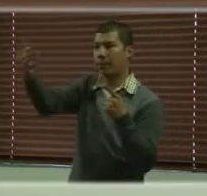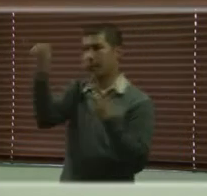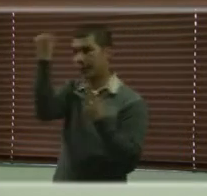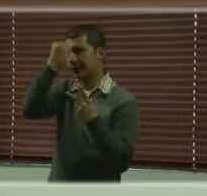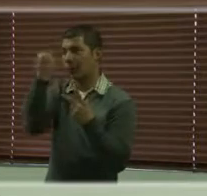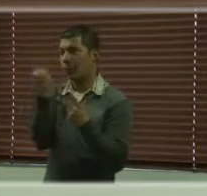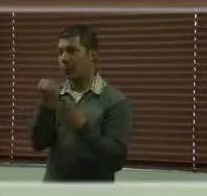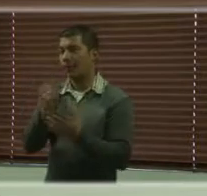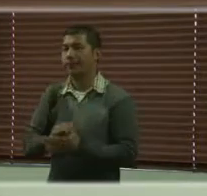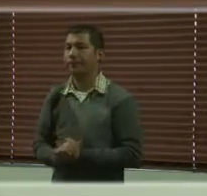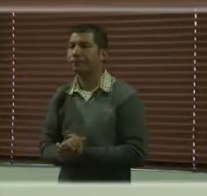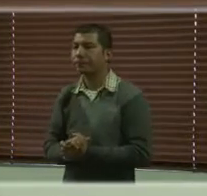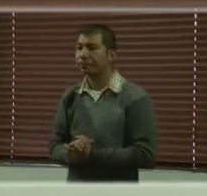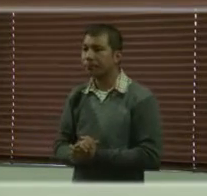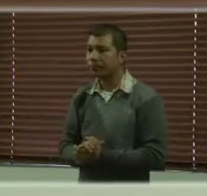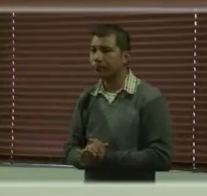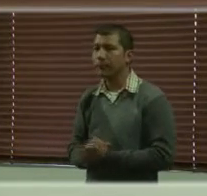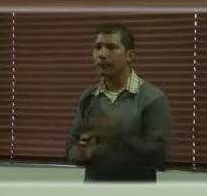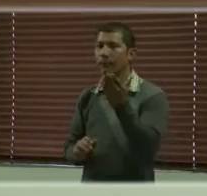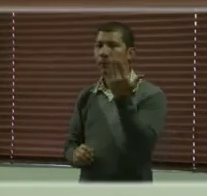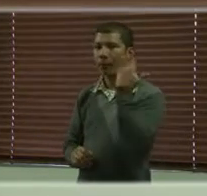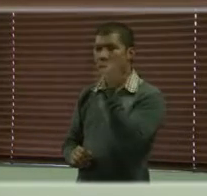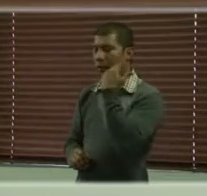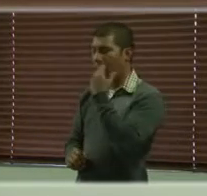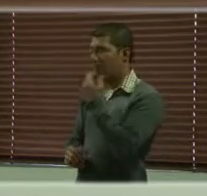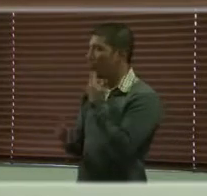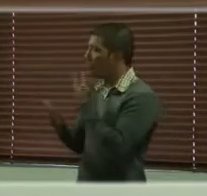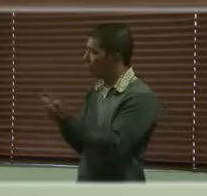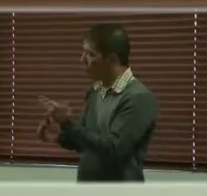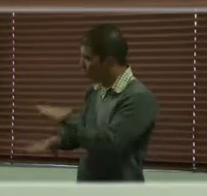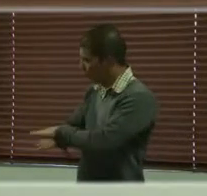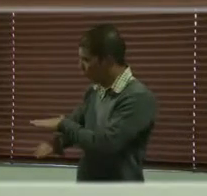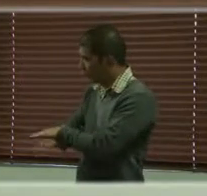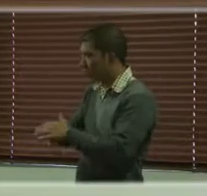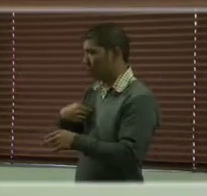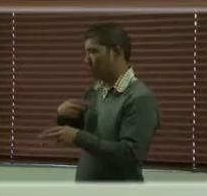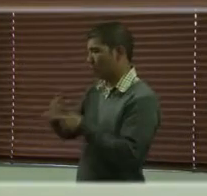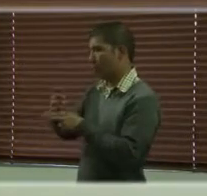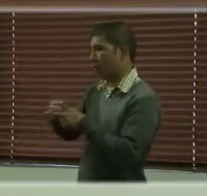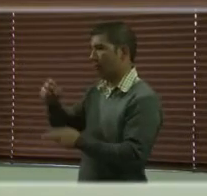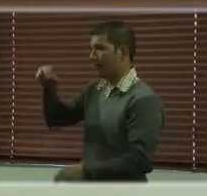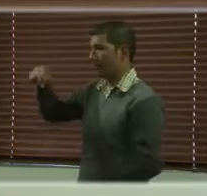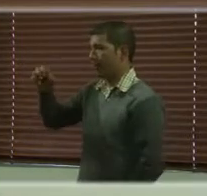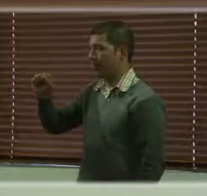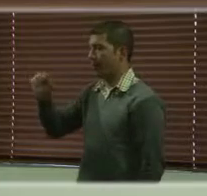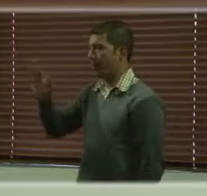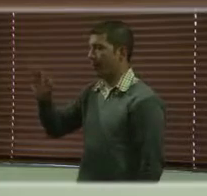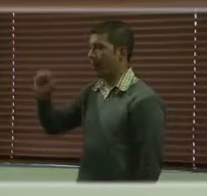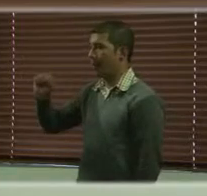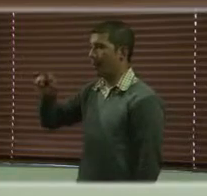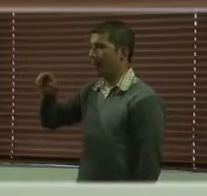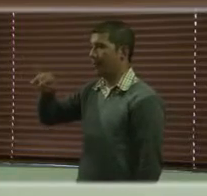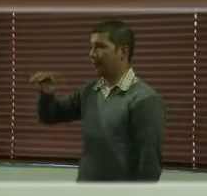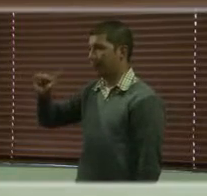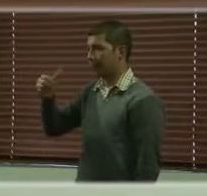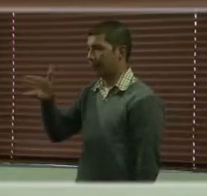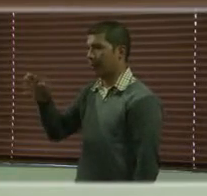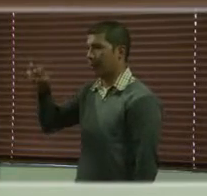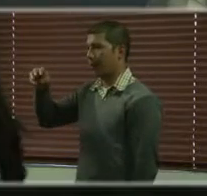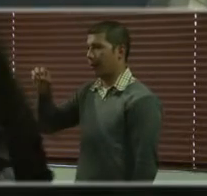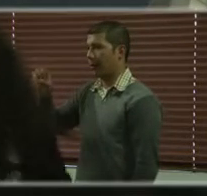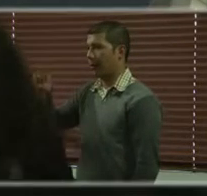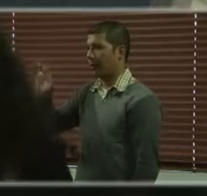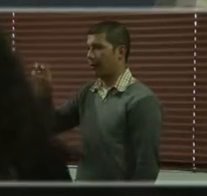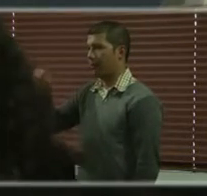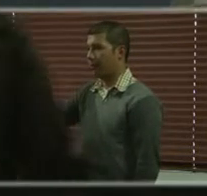es muy buenas tardes Silvia Mi nombre es Natalia Moreno y quería hacer Solo una pregunta además